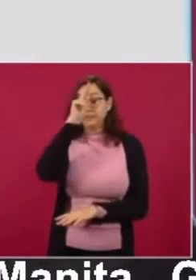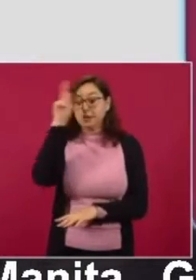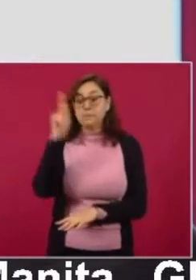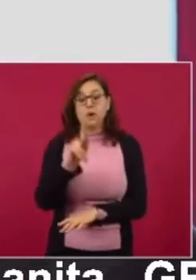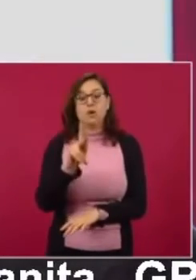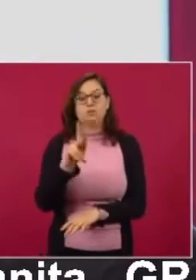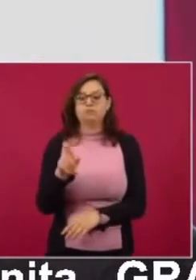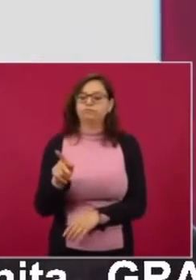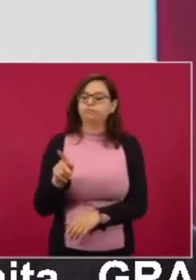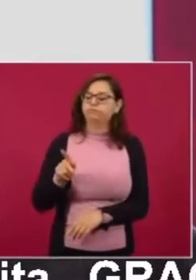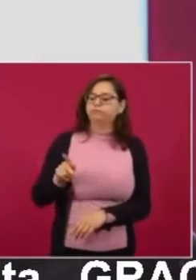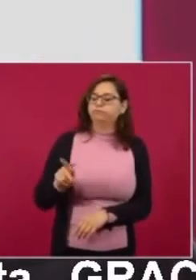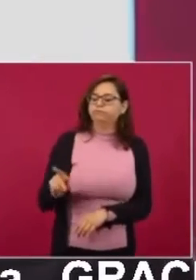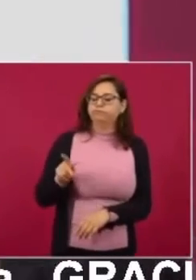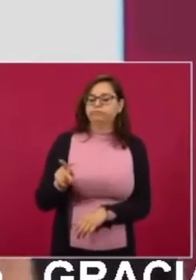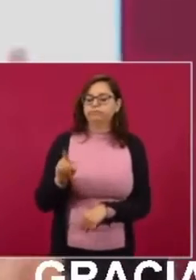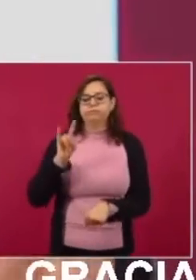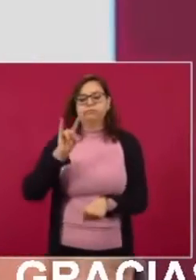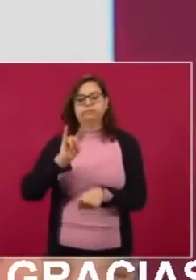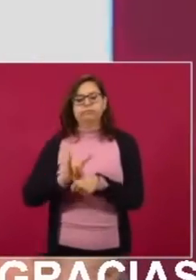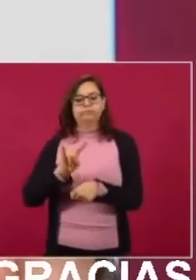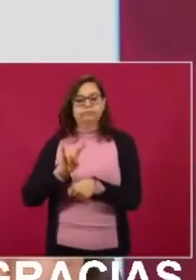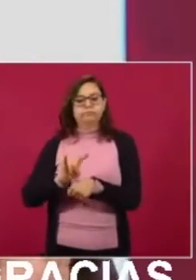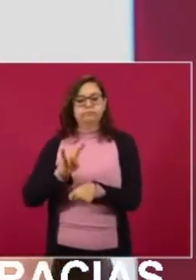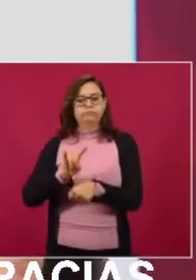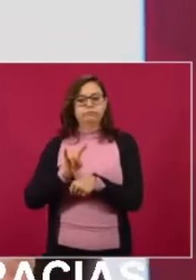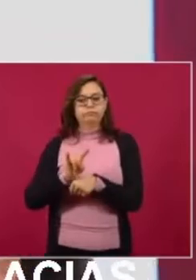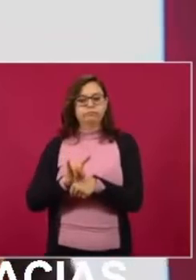simulación del aparentar